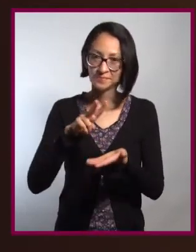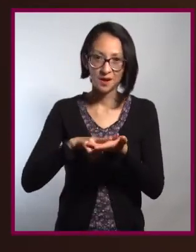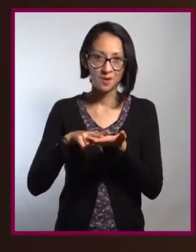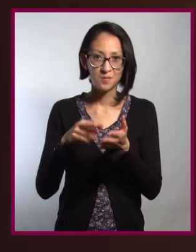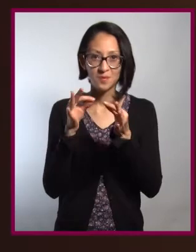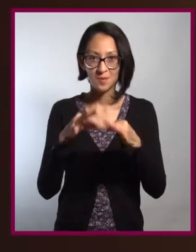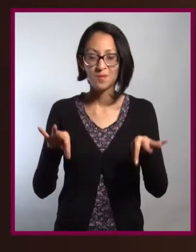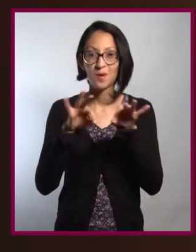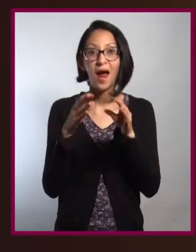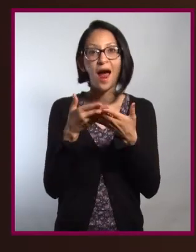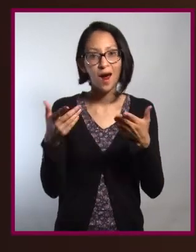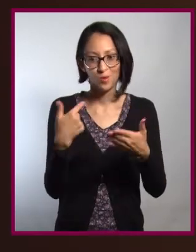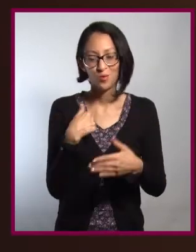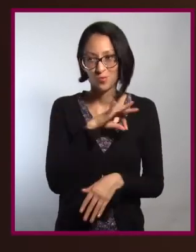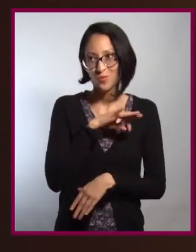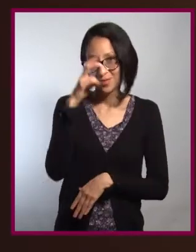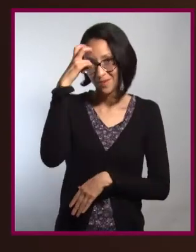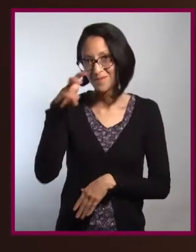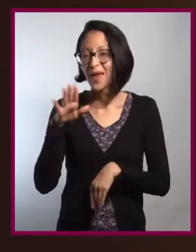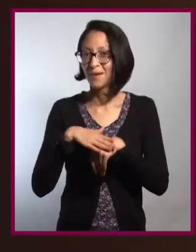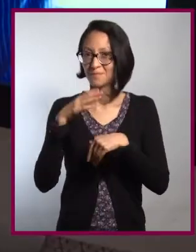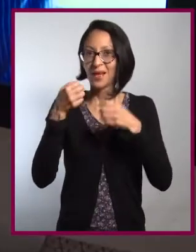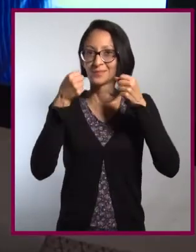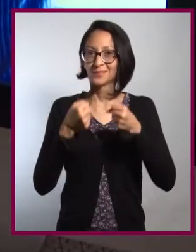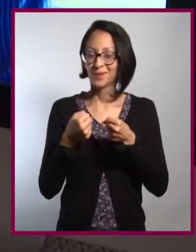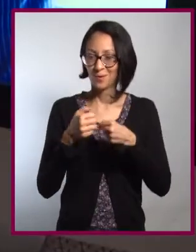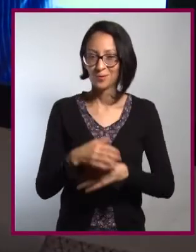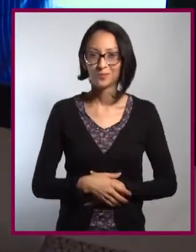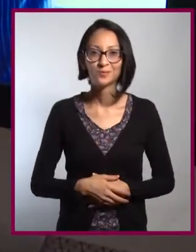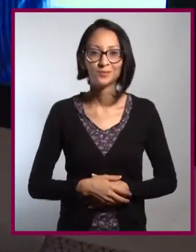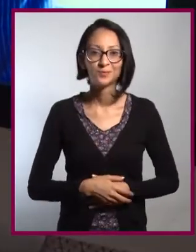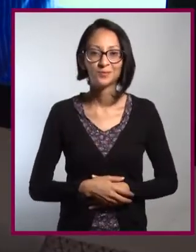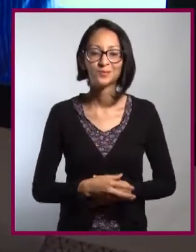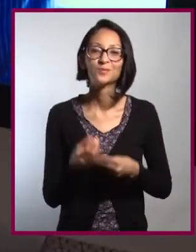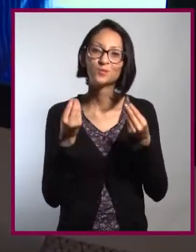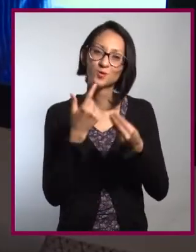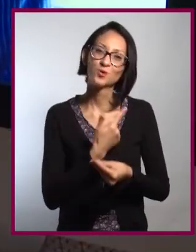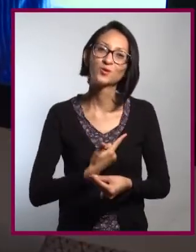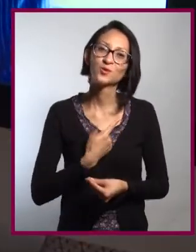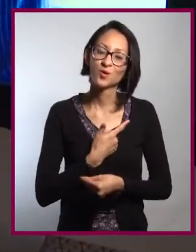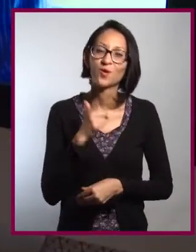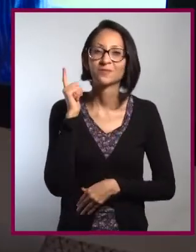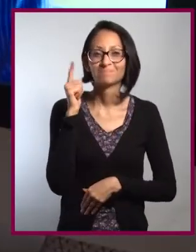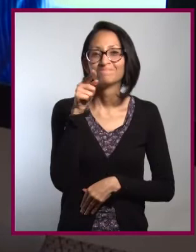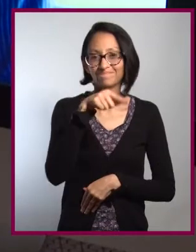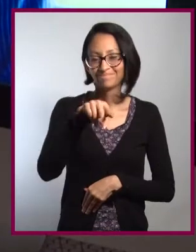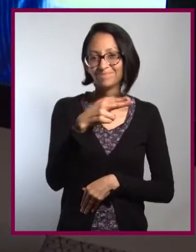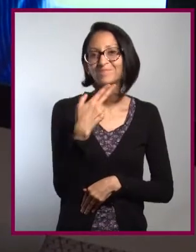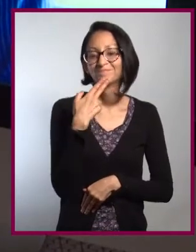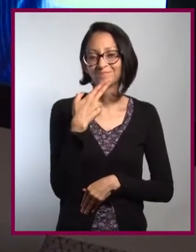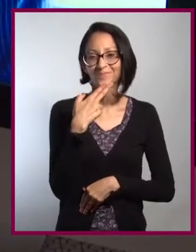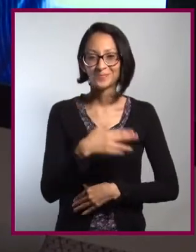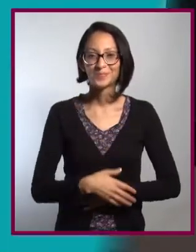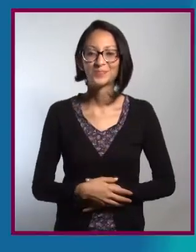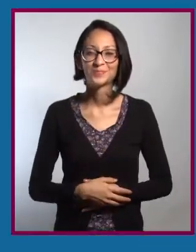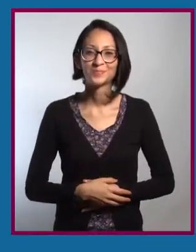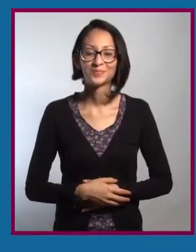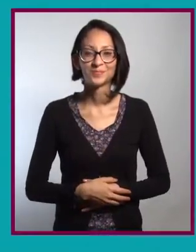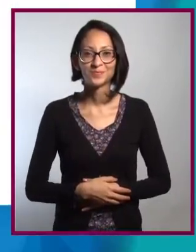podemos viajar un poquito más seguros. Muchas gracias, doctor. Mucho gusto y qué bueno que les fue de utilidad. Seguro que sí,